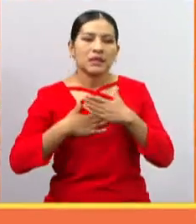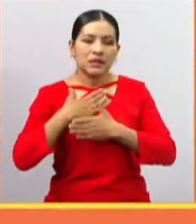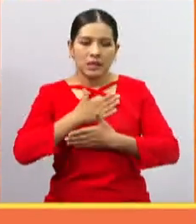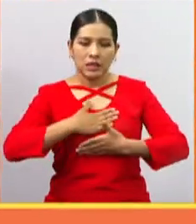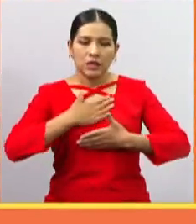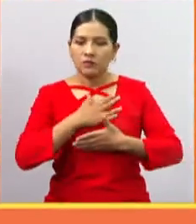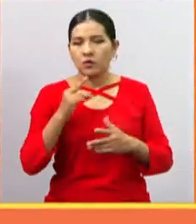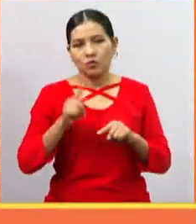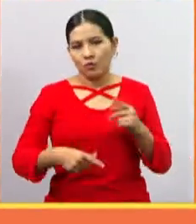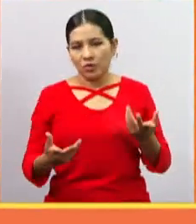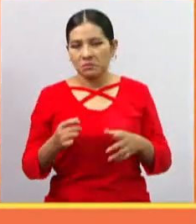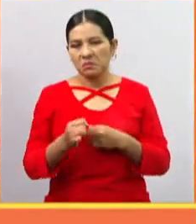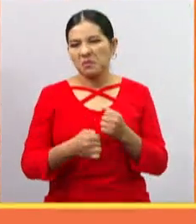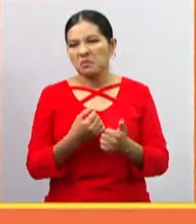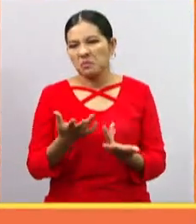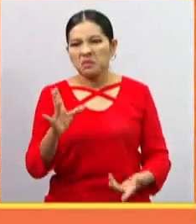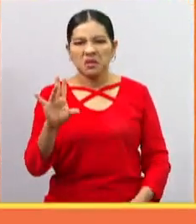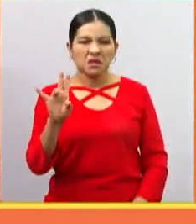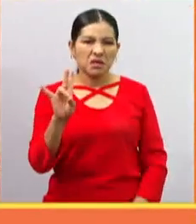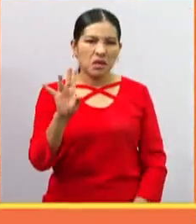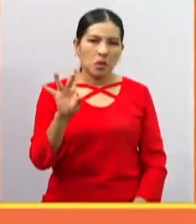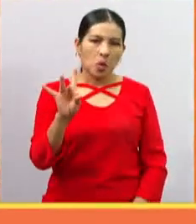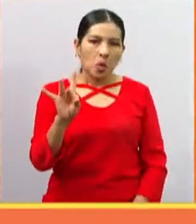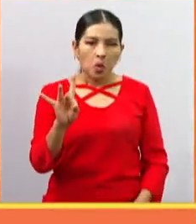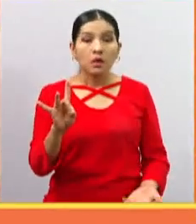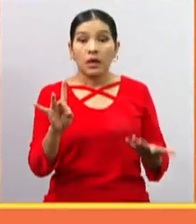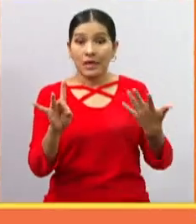que niños de 7, 8 años